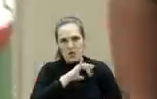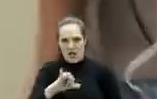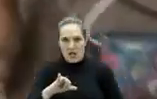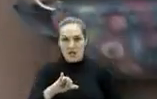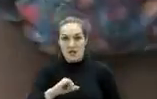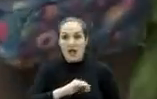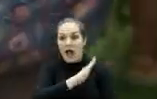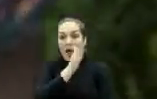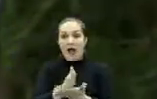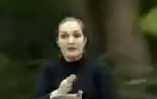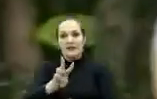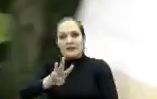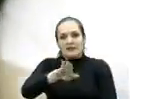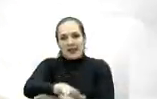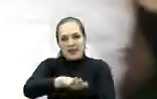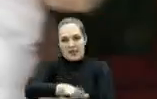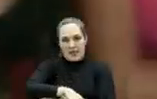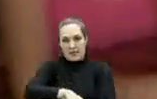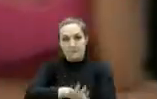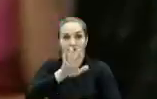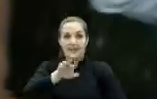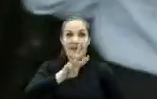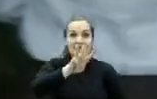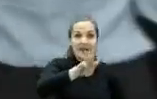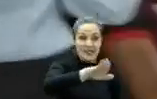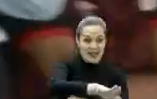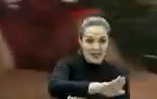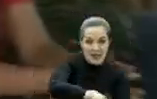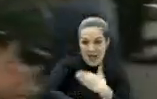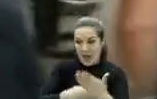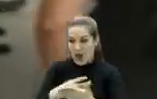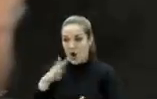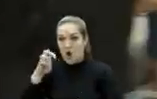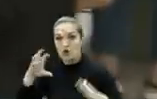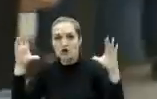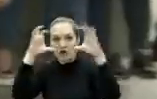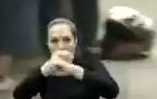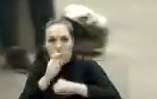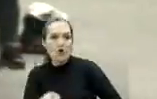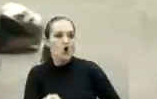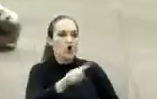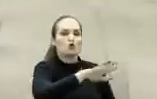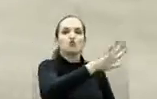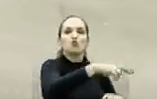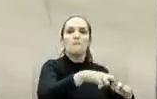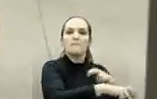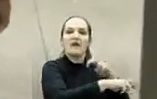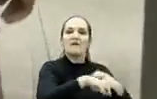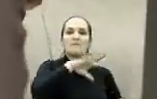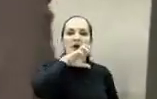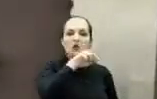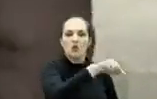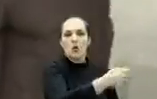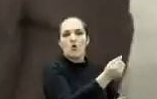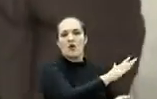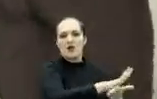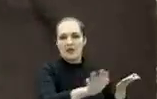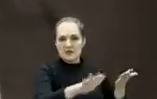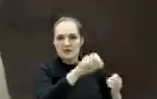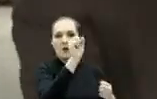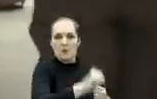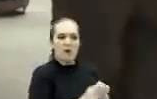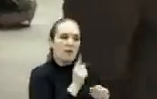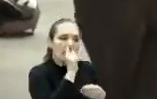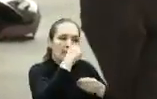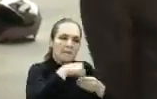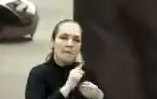de las 3 de la tarde hasta las 8 de la noche, esta información de servicio en el Parque del Perro, allí se realiza un punto gratuito de